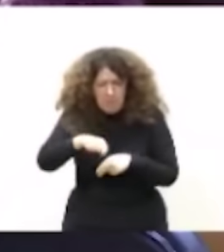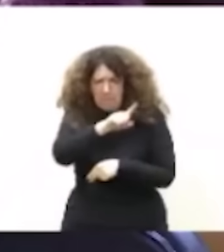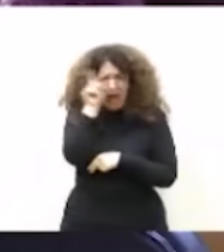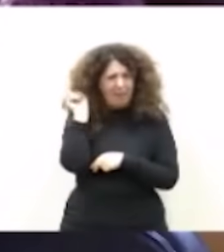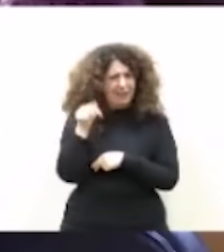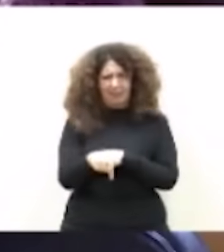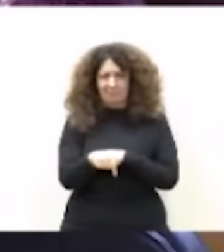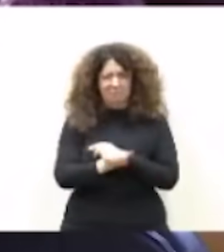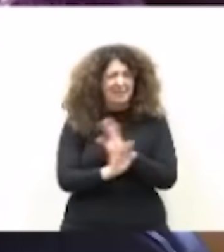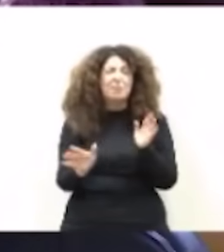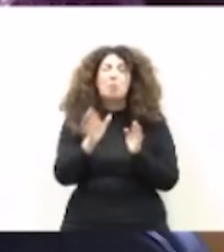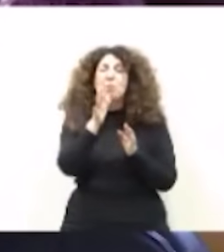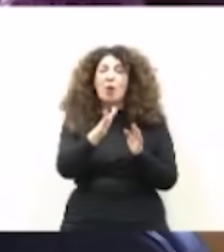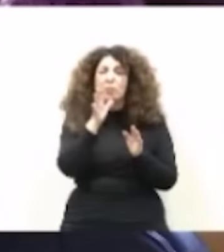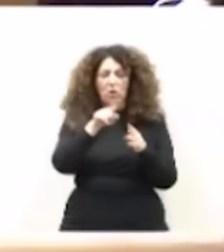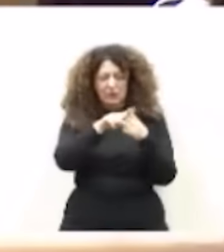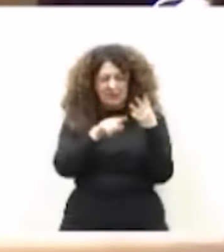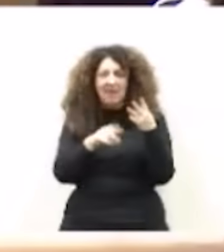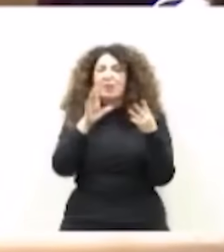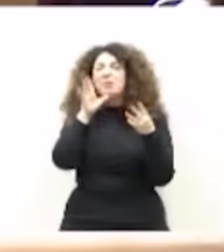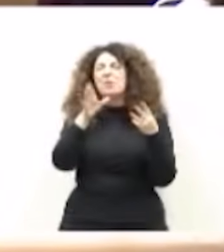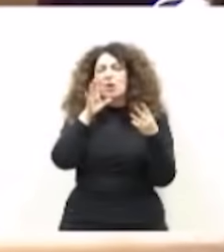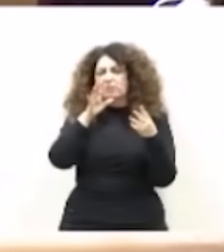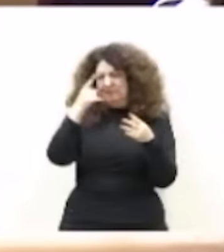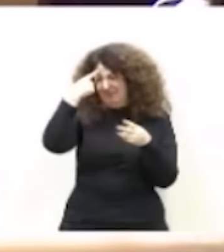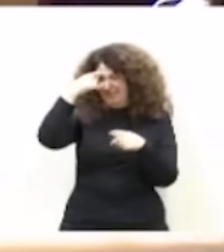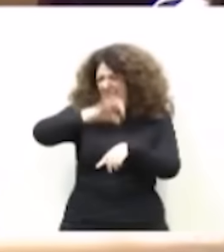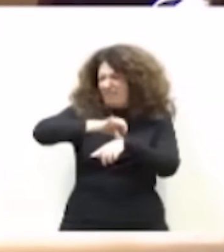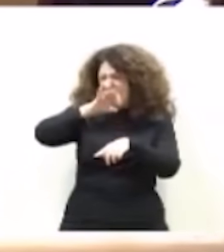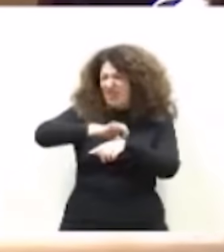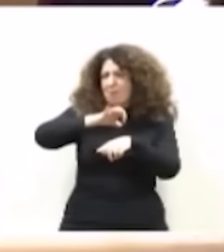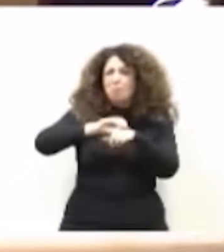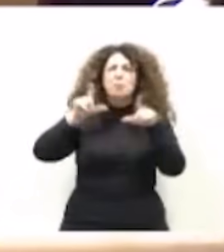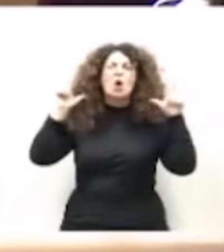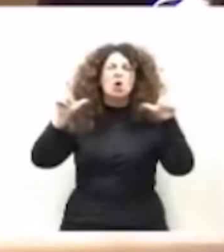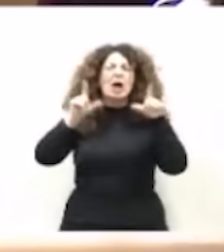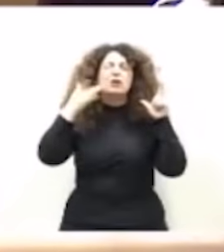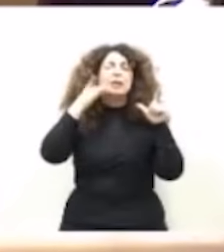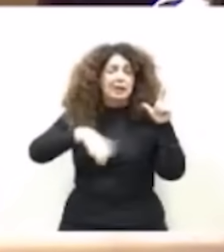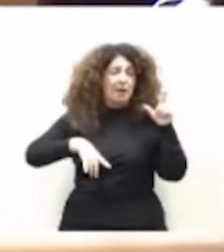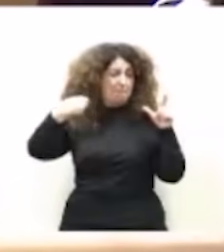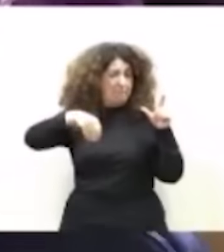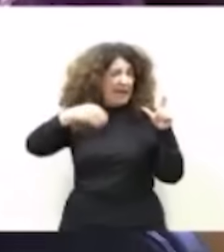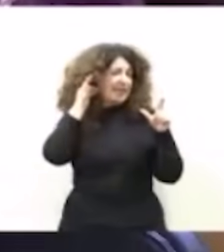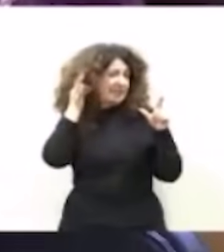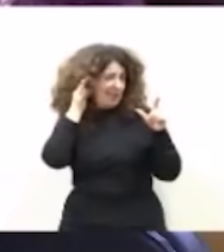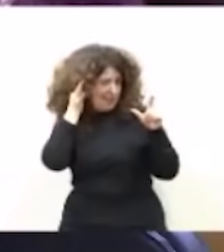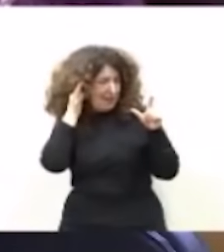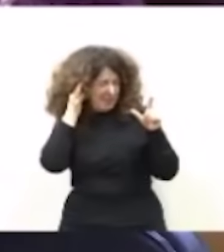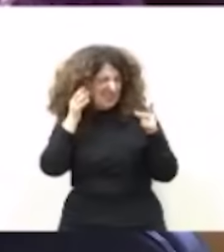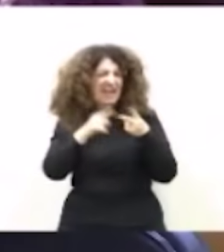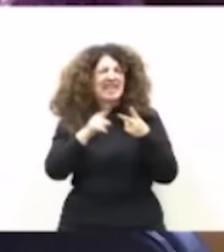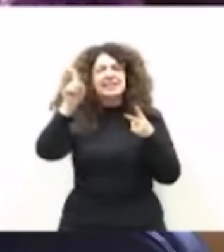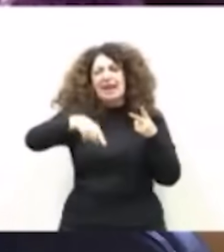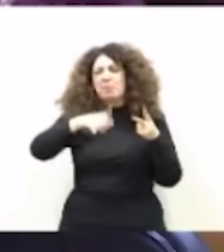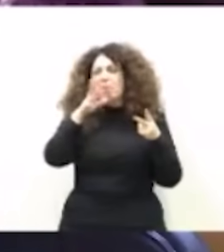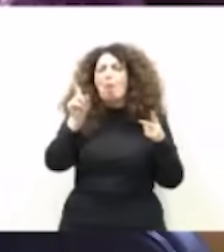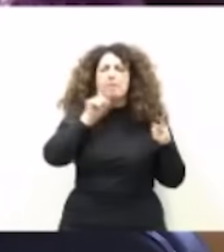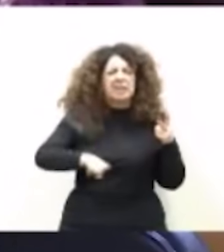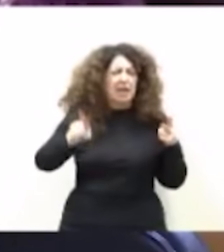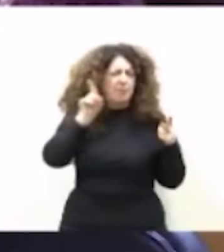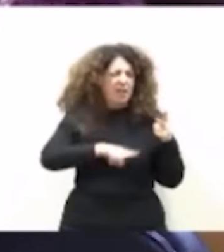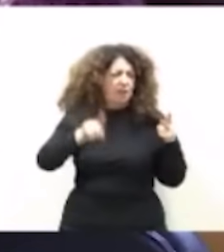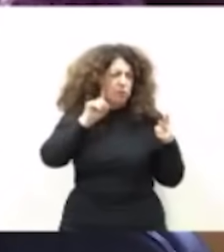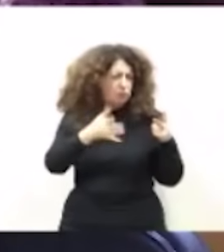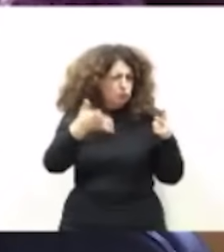Por tres razones. Por el afán enfermizo de protagonismo de su presidenta, por su afición por la mentira y por